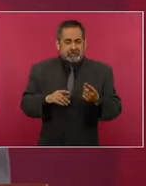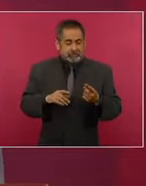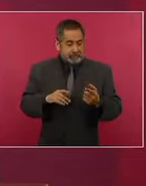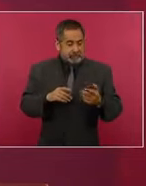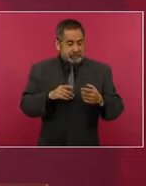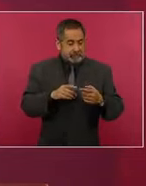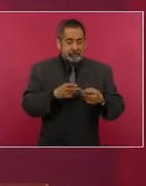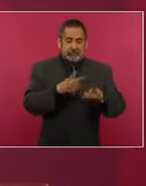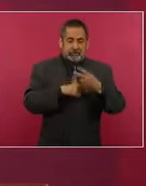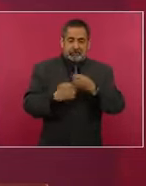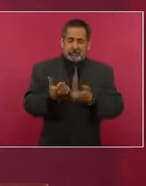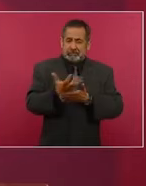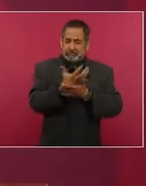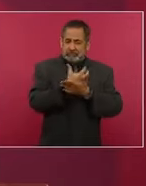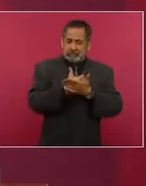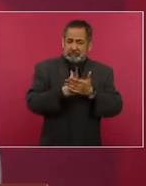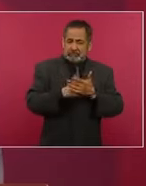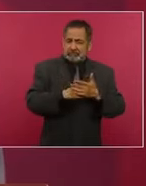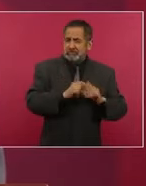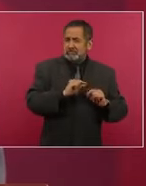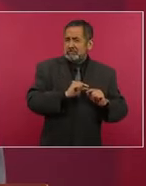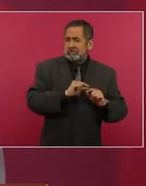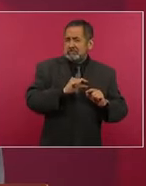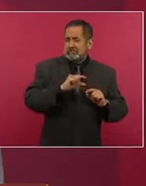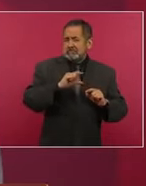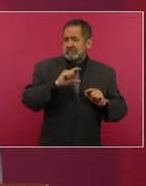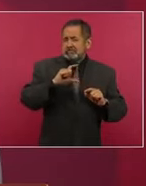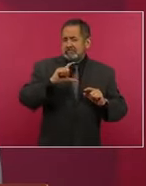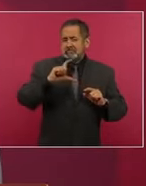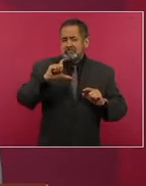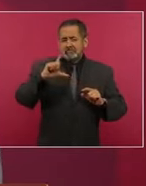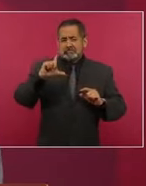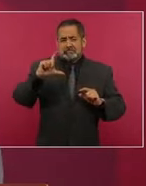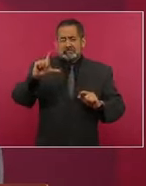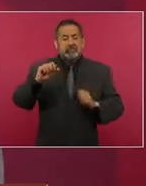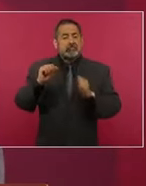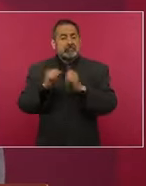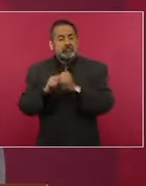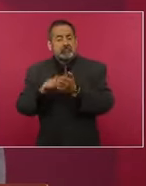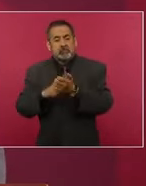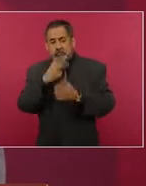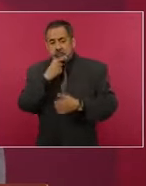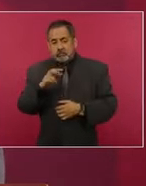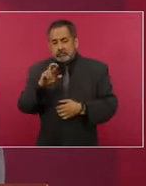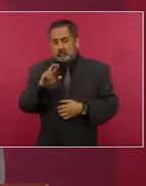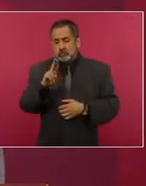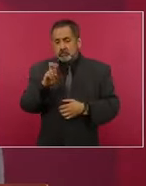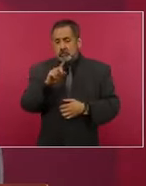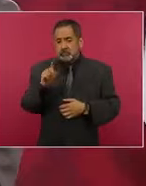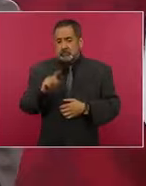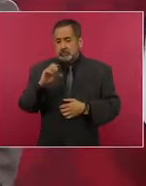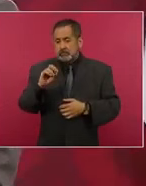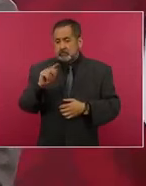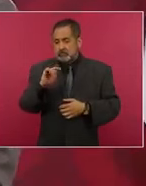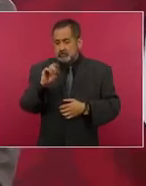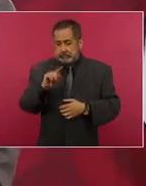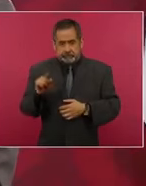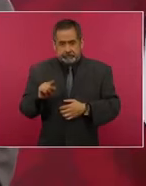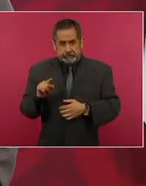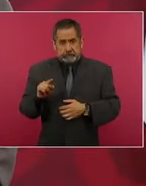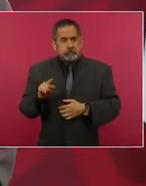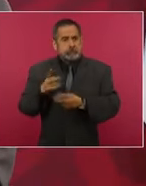ahora, y que después con Ruiz Cortines había iniciado un descenso,